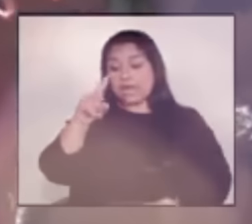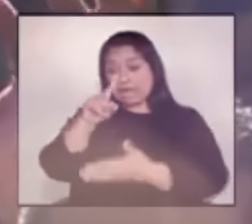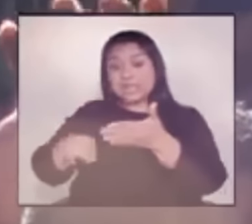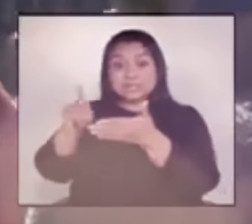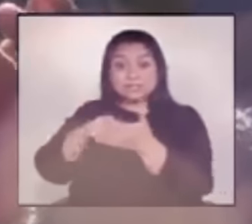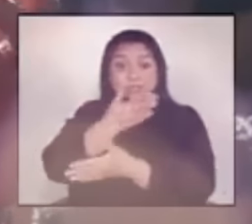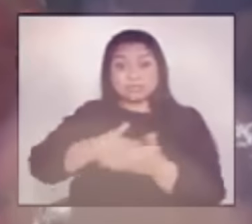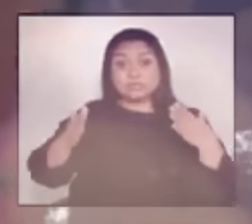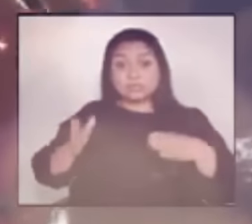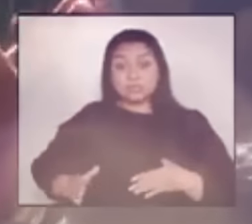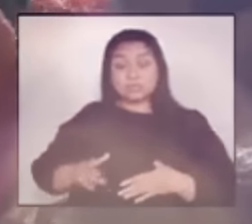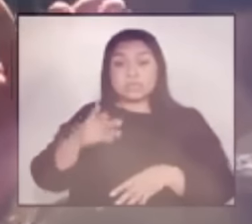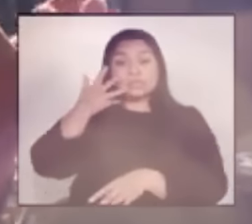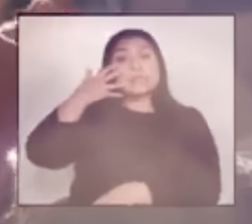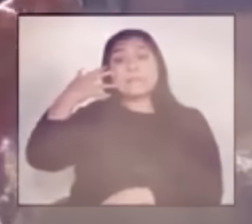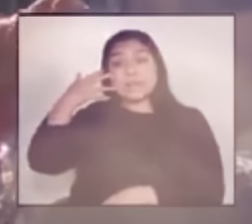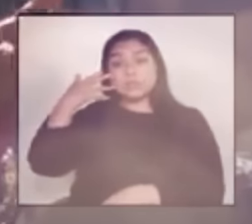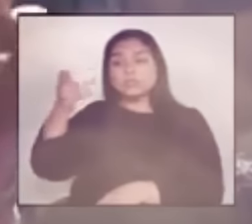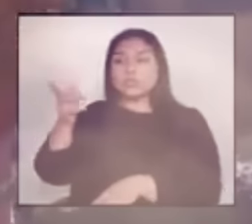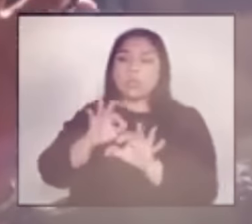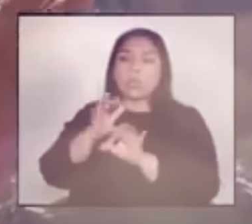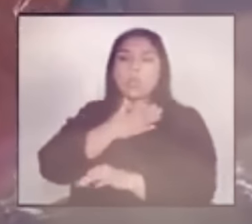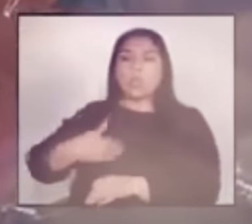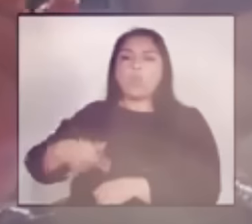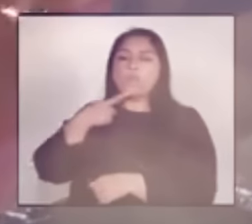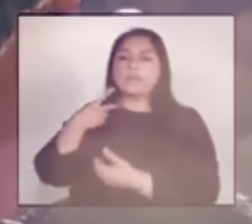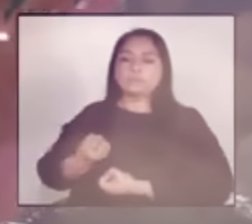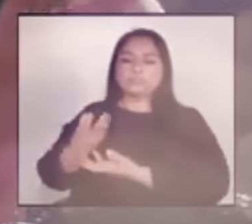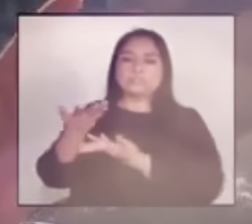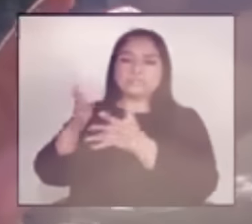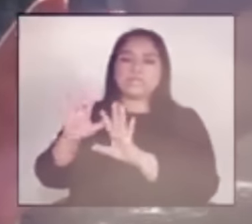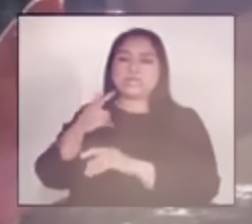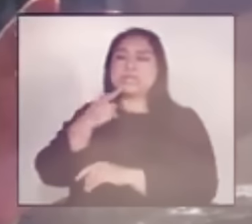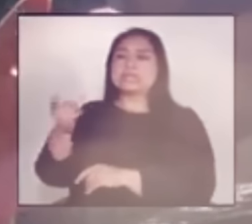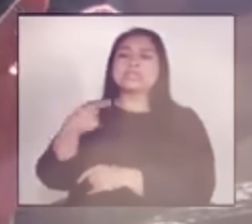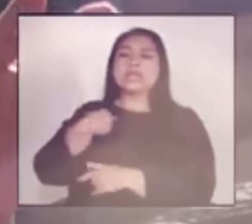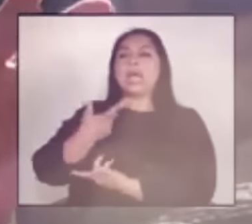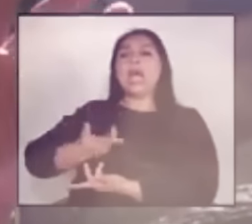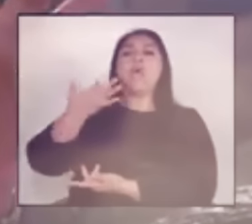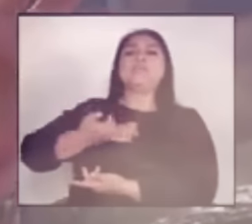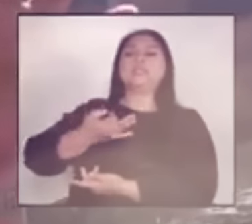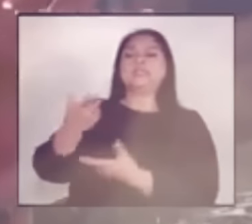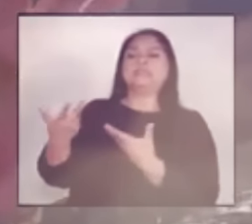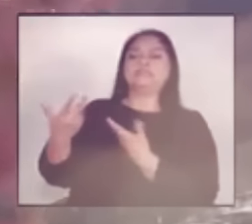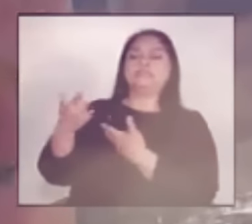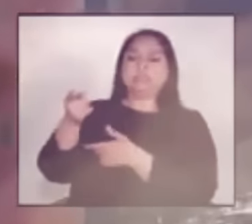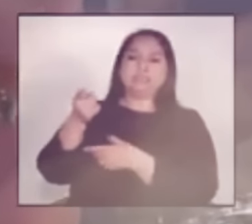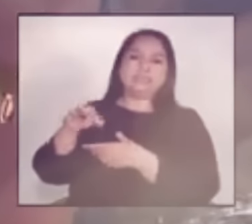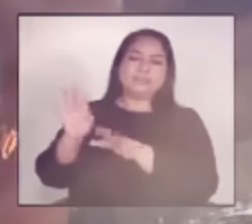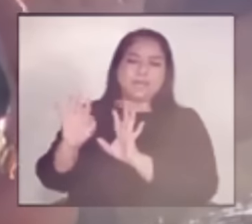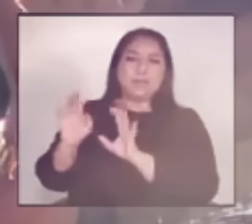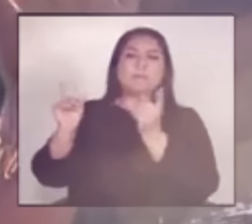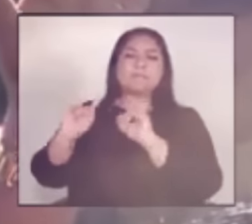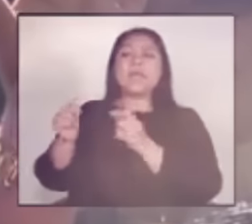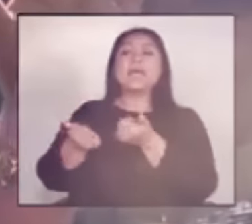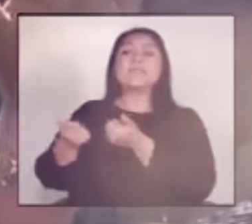en San Marcos, o el gobernador básicamente, se ha dado ya, pues se adelanta cuando es del partido oficial, pero en